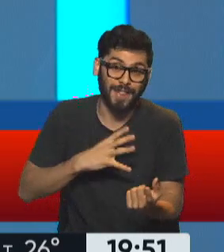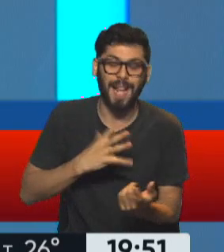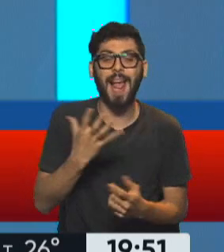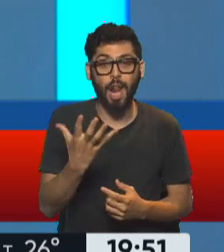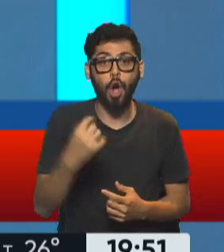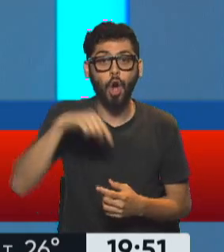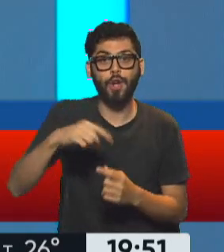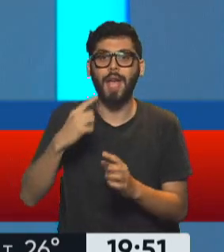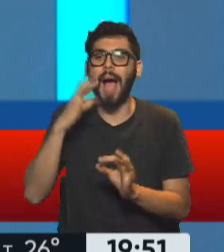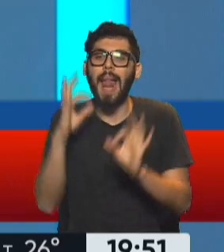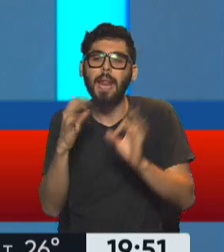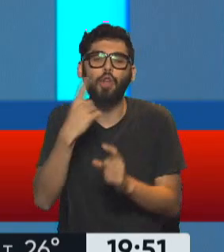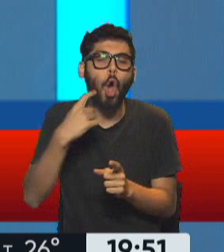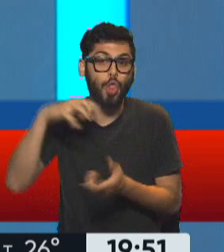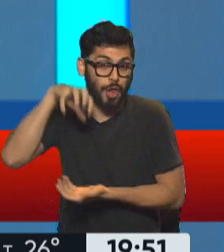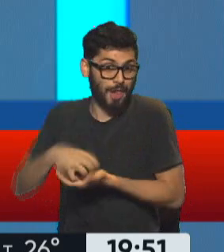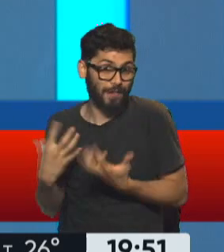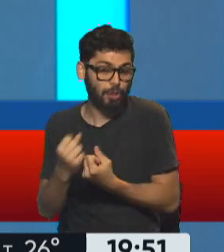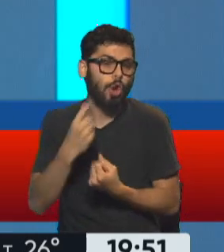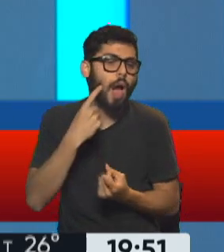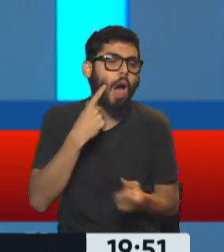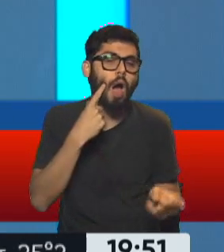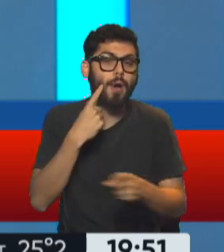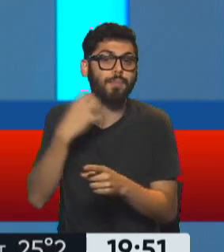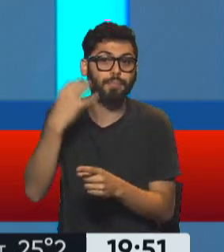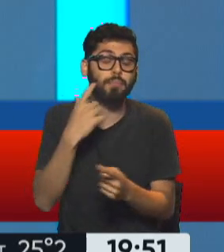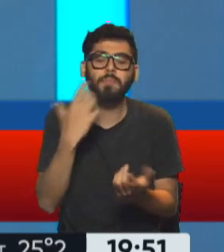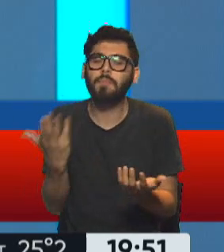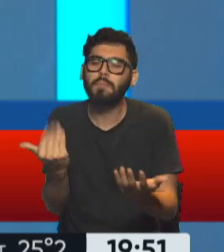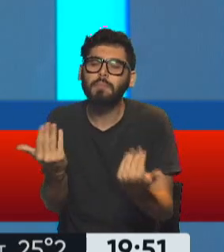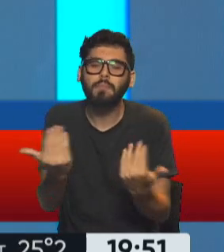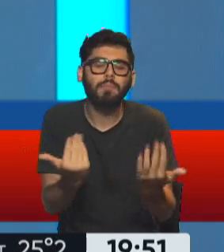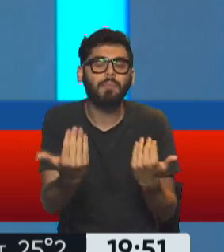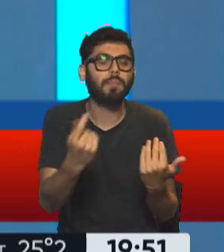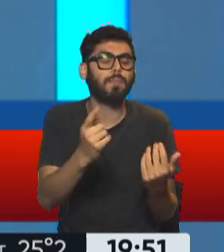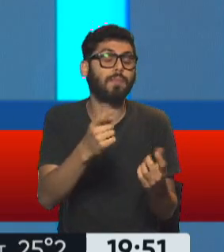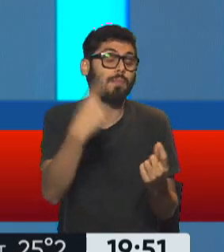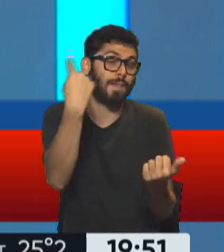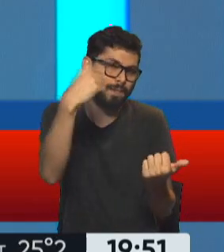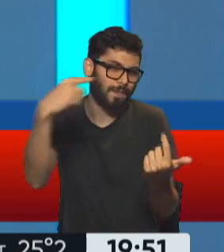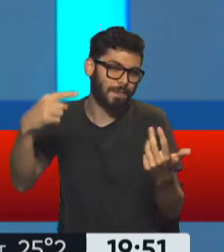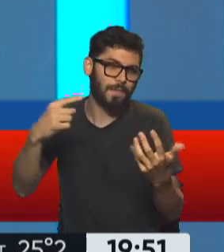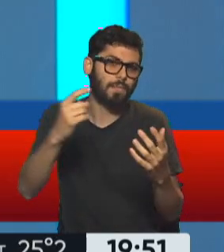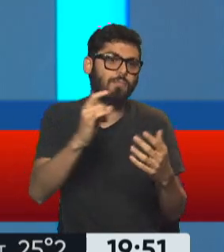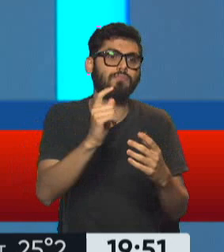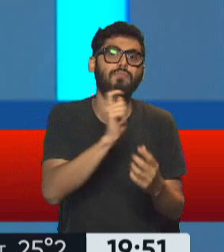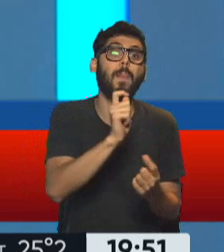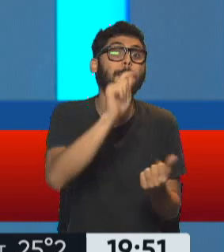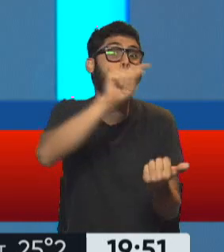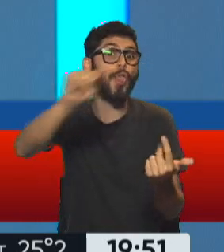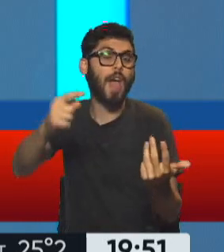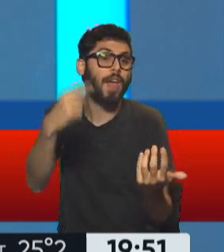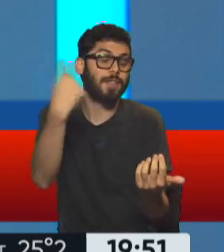Análisis y Monitoreo de la Defensoría estuvo haciendo un barrido por las distintas coberturas, y las